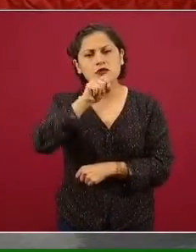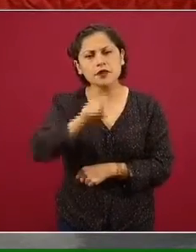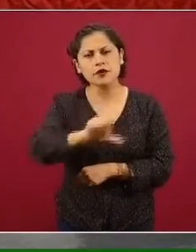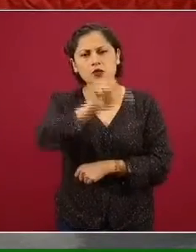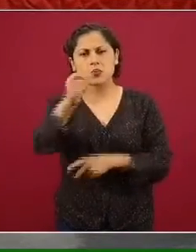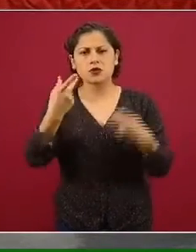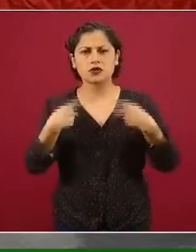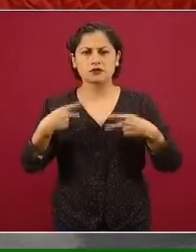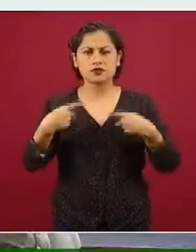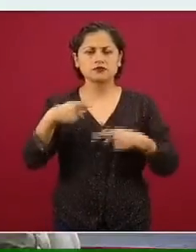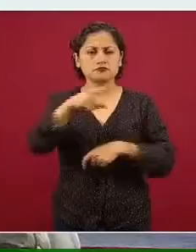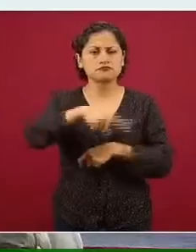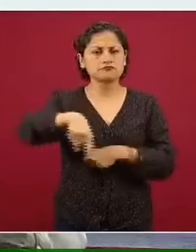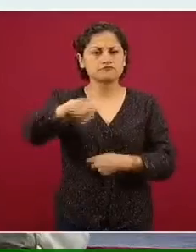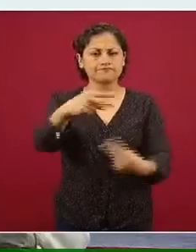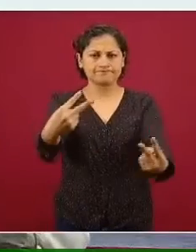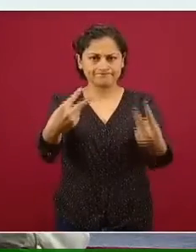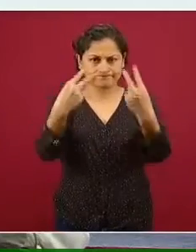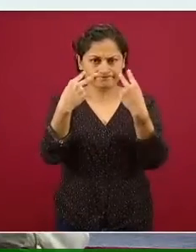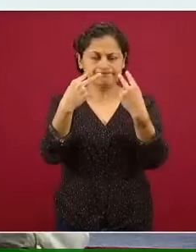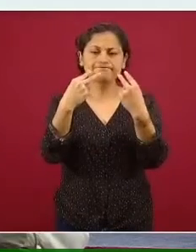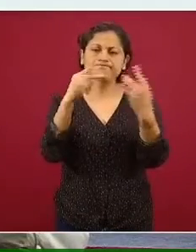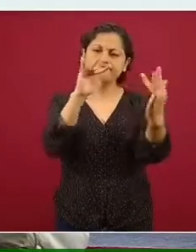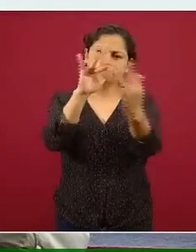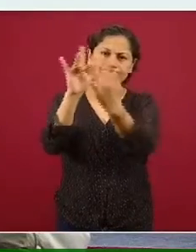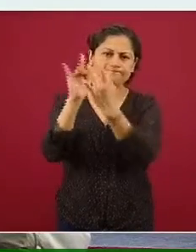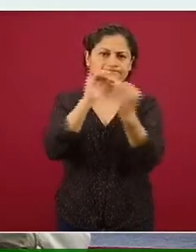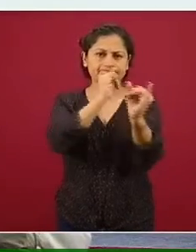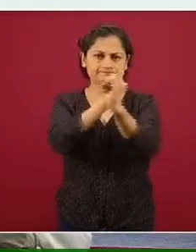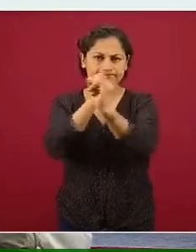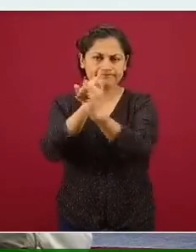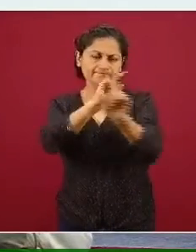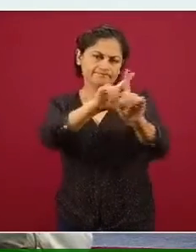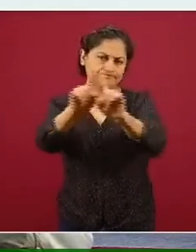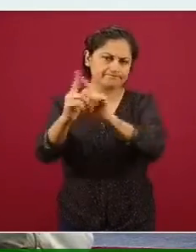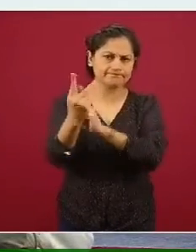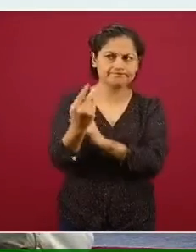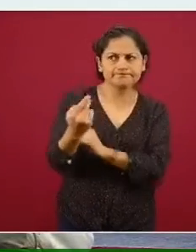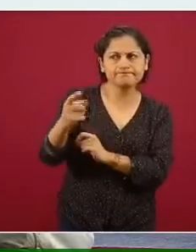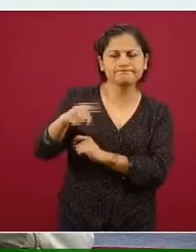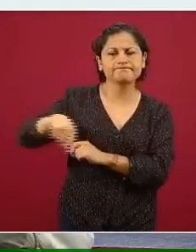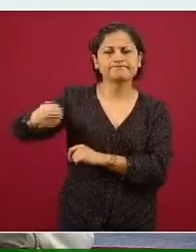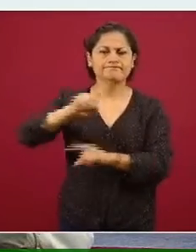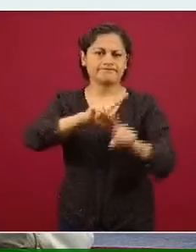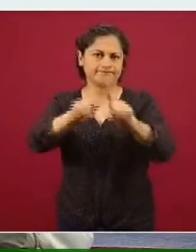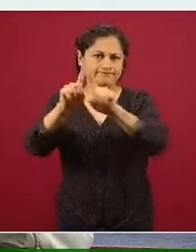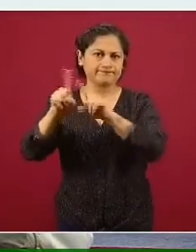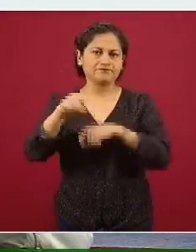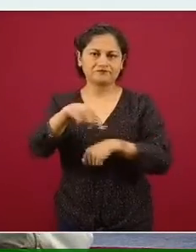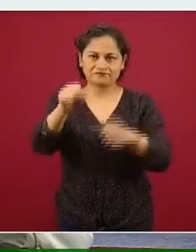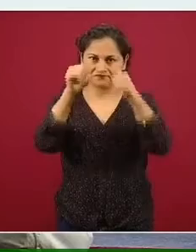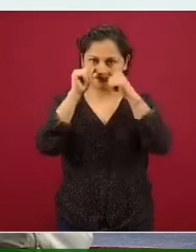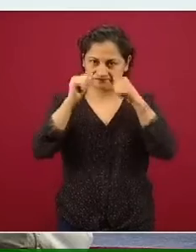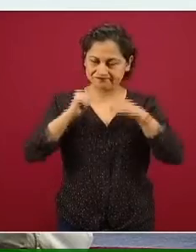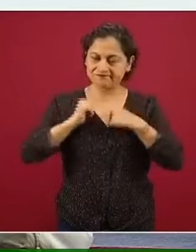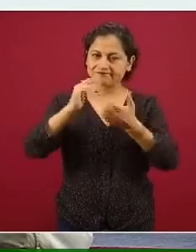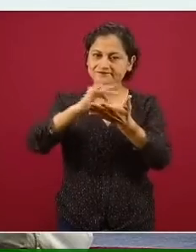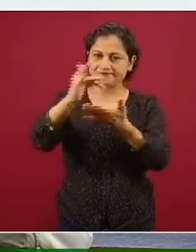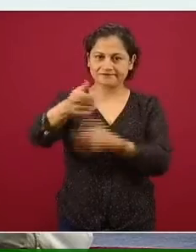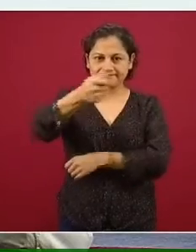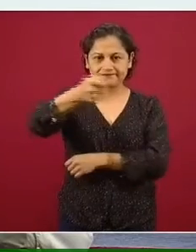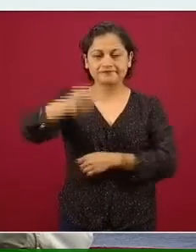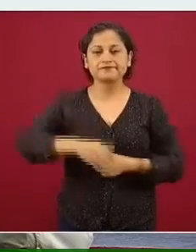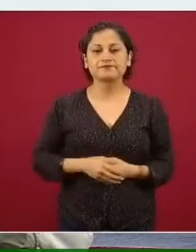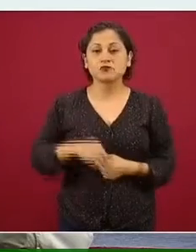las personas que nos están viendo a través de los diferentes medios de comunicación y las redes sociales que transmiten en vivo esta conferencia,